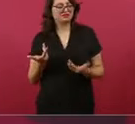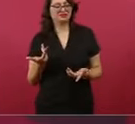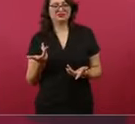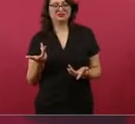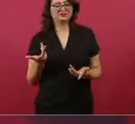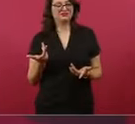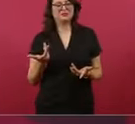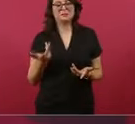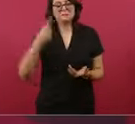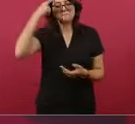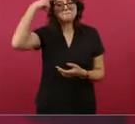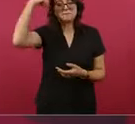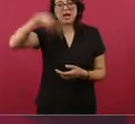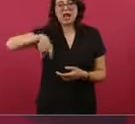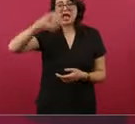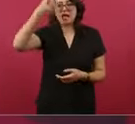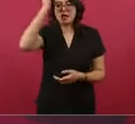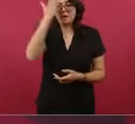desprestigian.